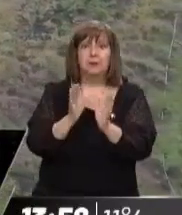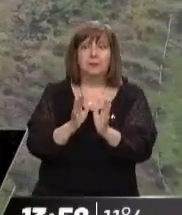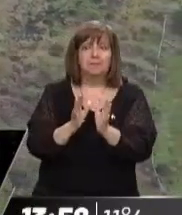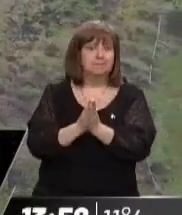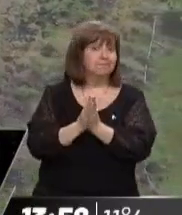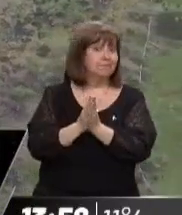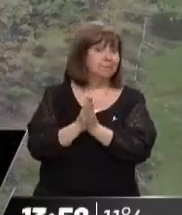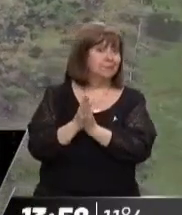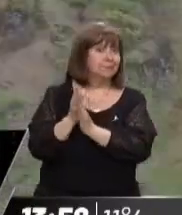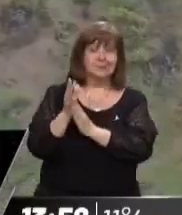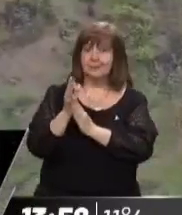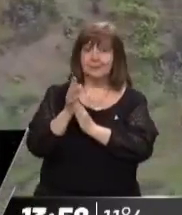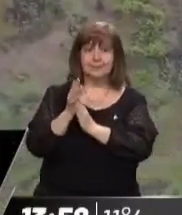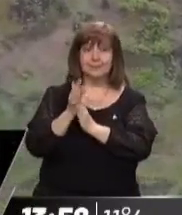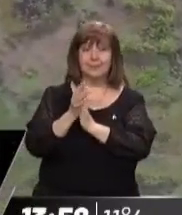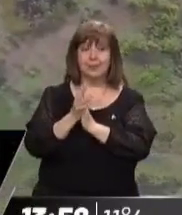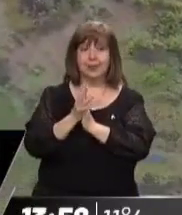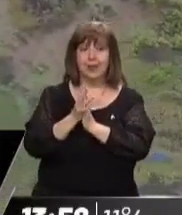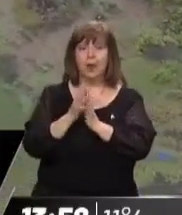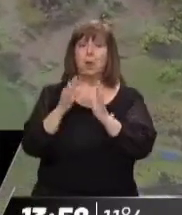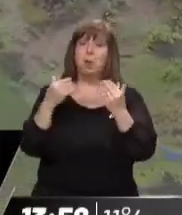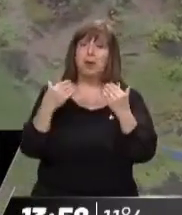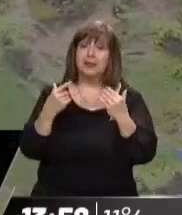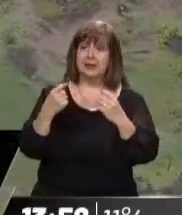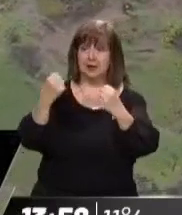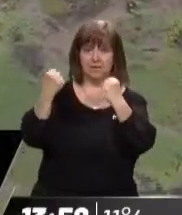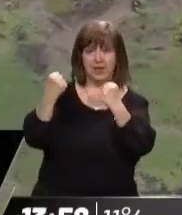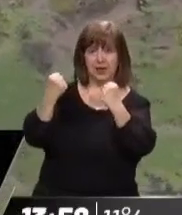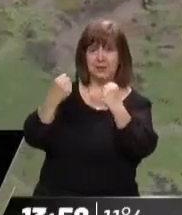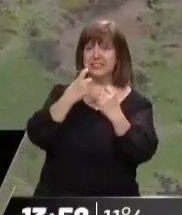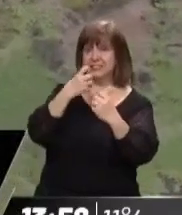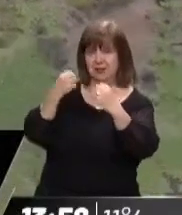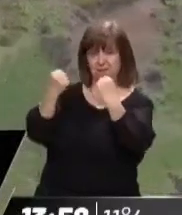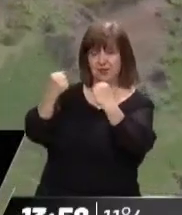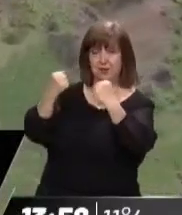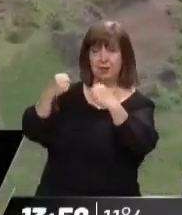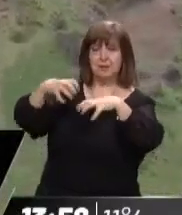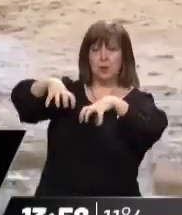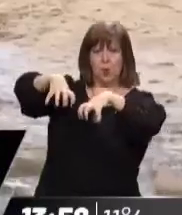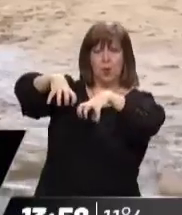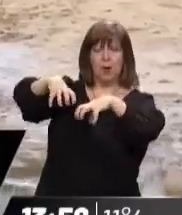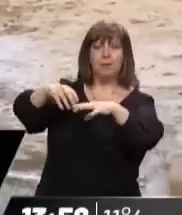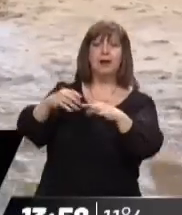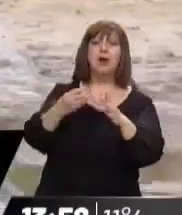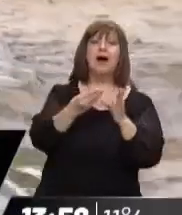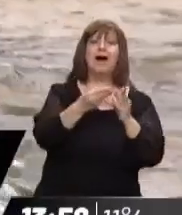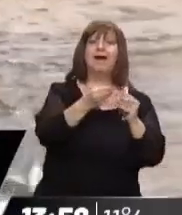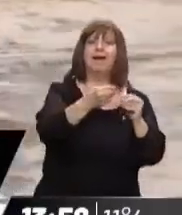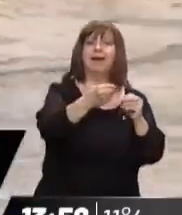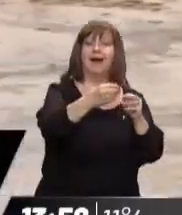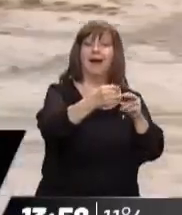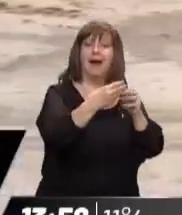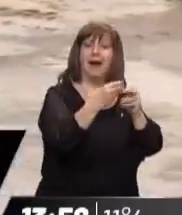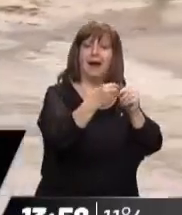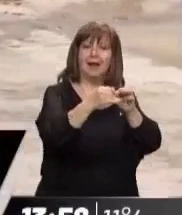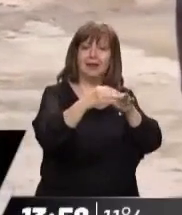porque no va a pasar nada porque realmente Gracias puede estar muy firme en los cimientos pero es una montaña de arena duna